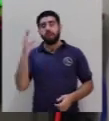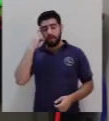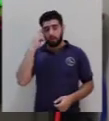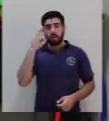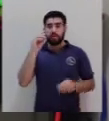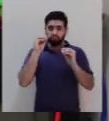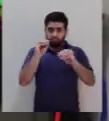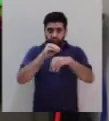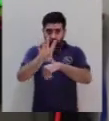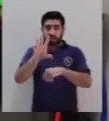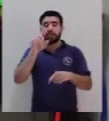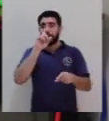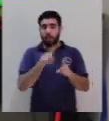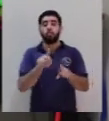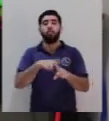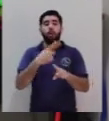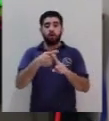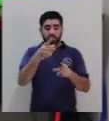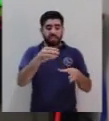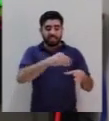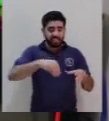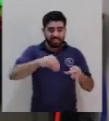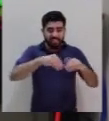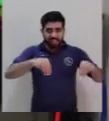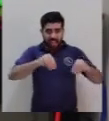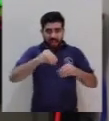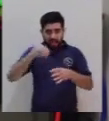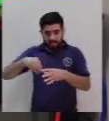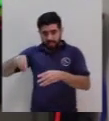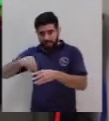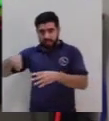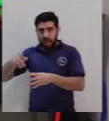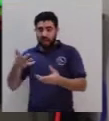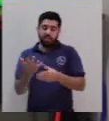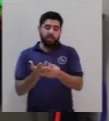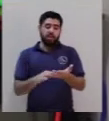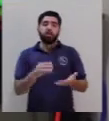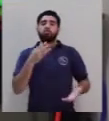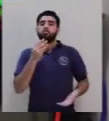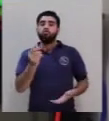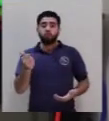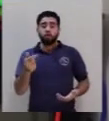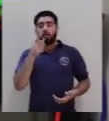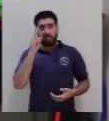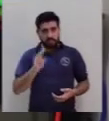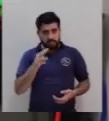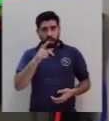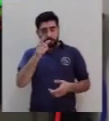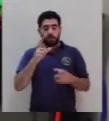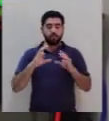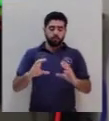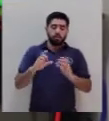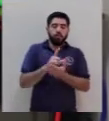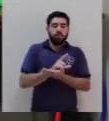recordar también que debemos utilizar. Claro. Recordemos tener siempre las